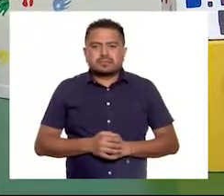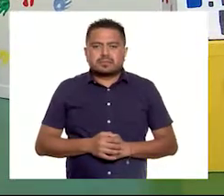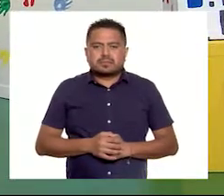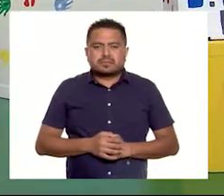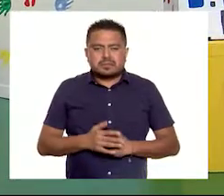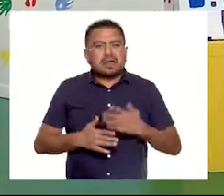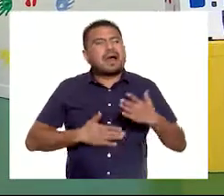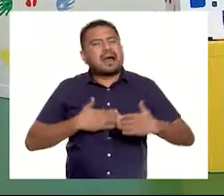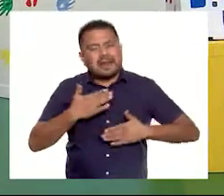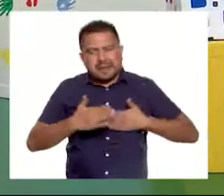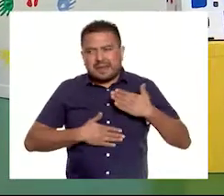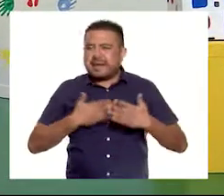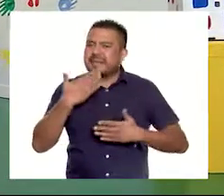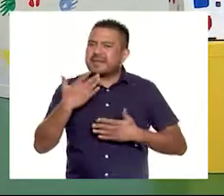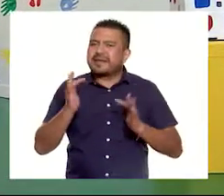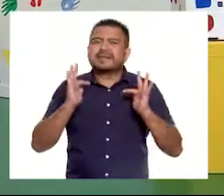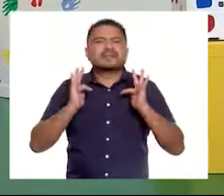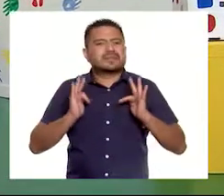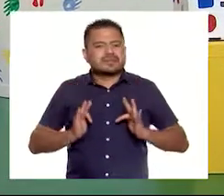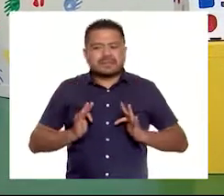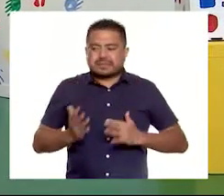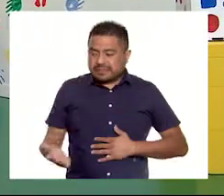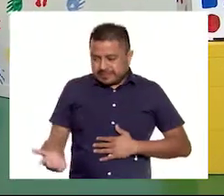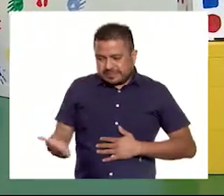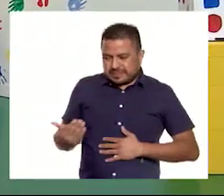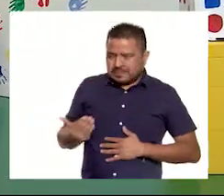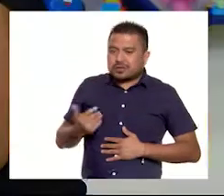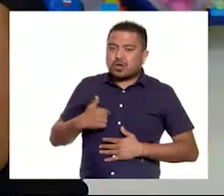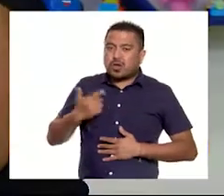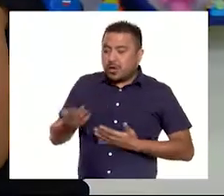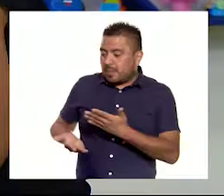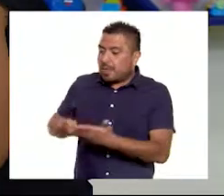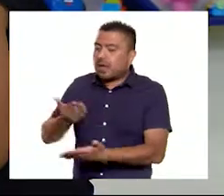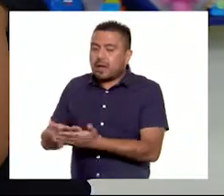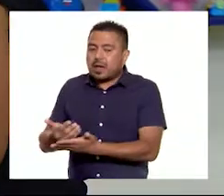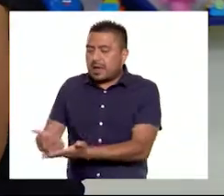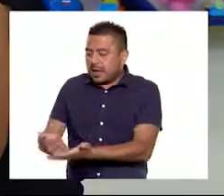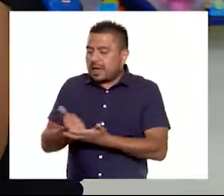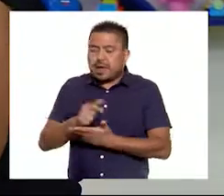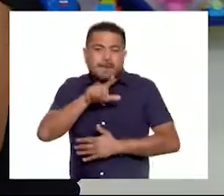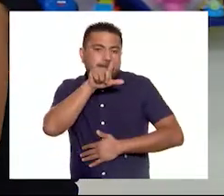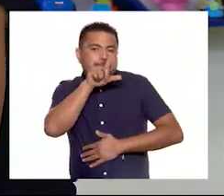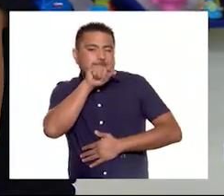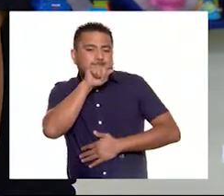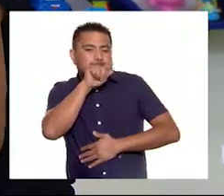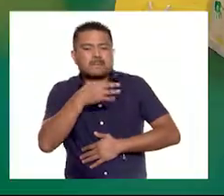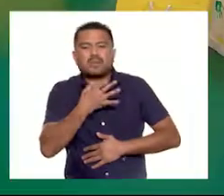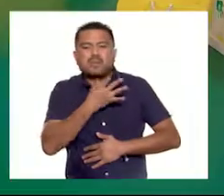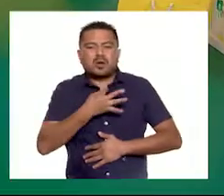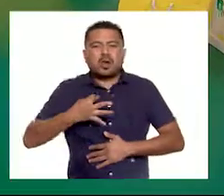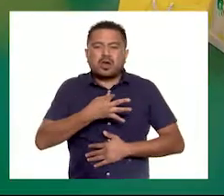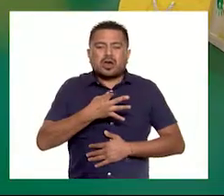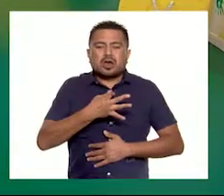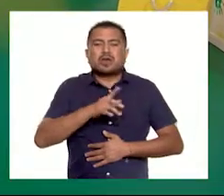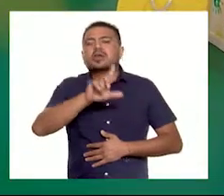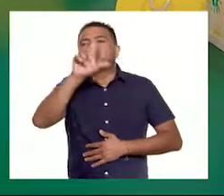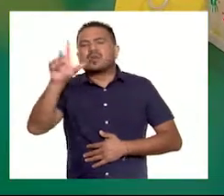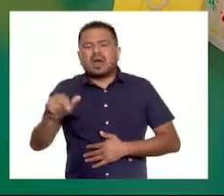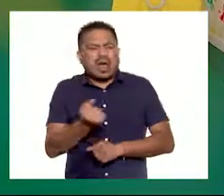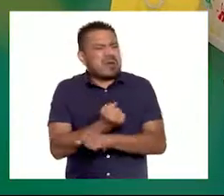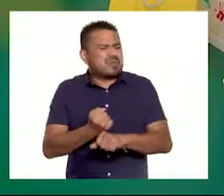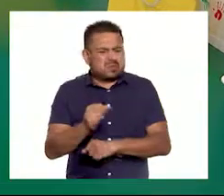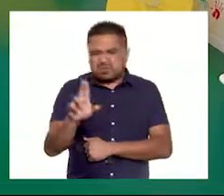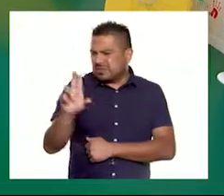Me alegra que estés tranquilo. Ven, te propongo que me ayudes con las gallinas. No lo veas como algo